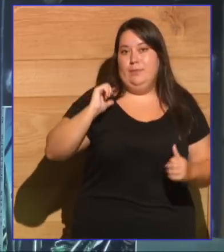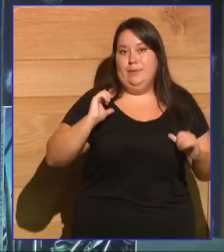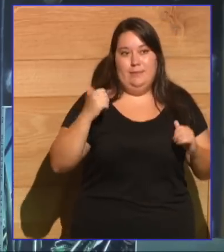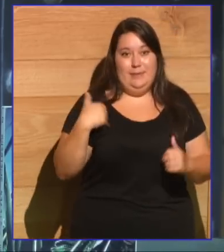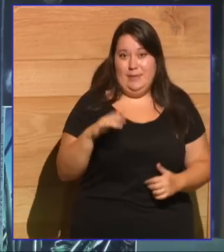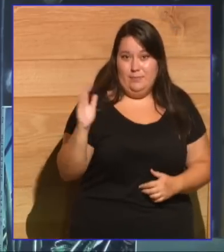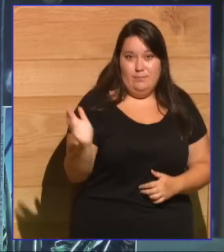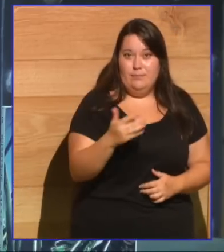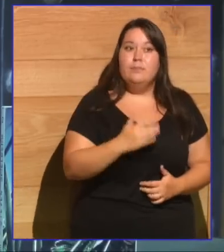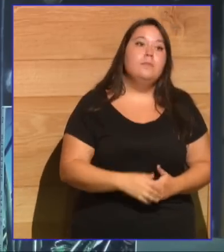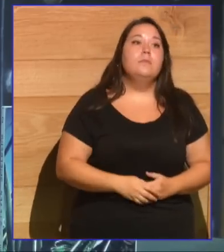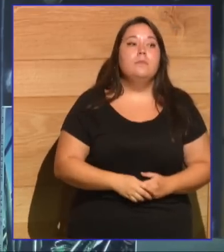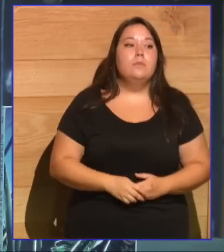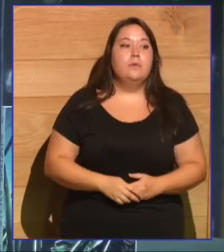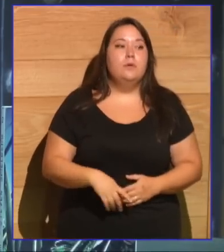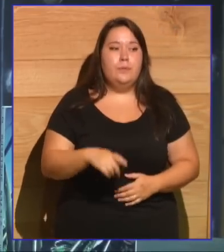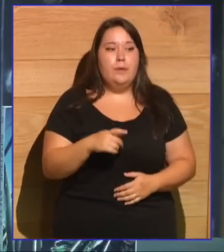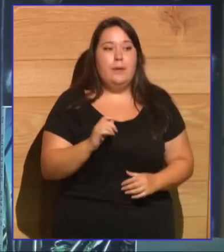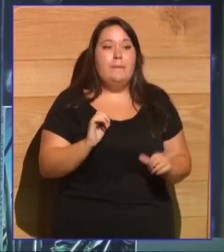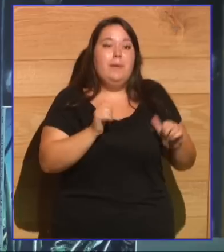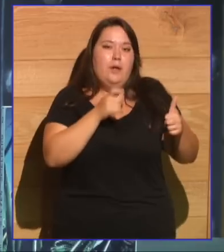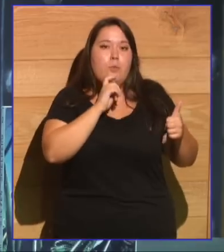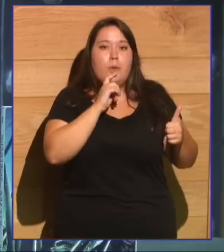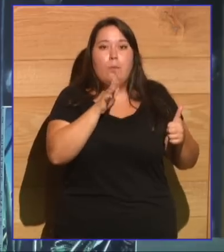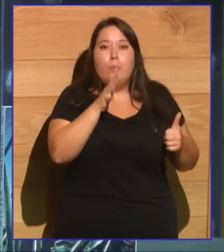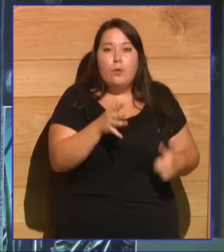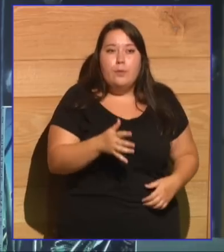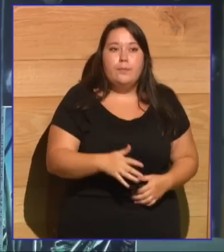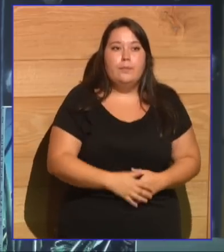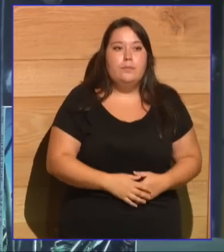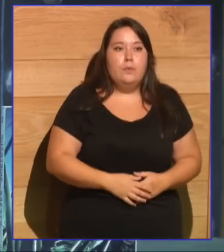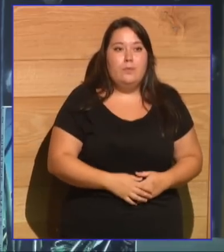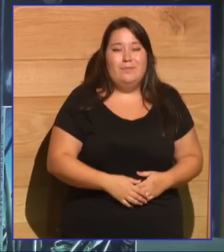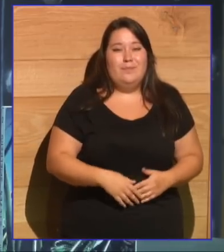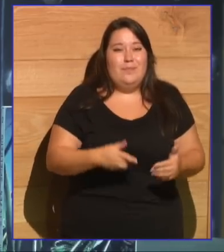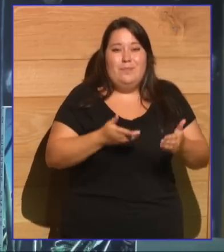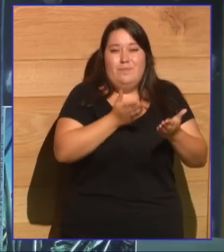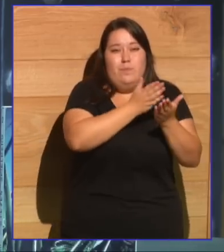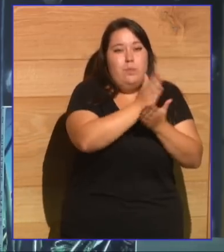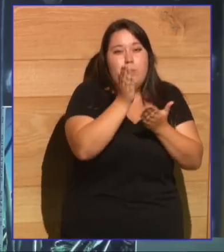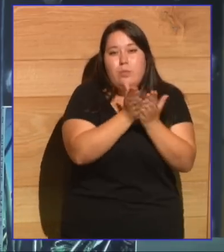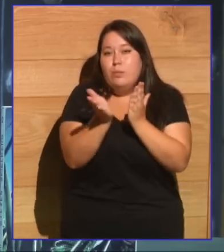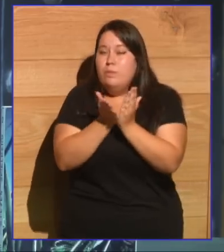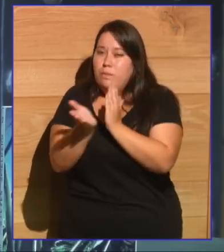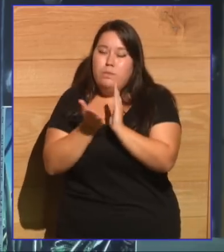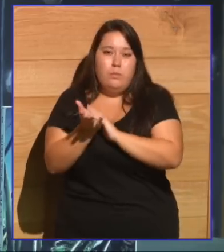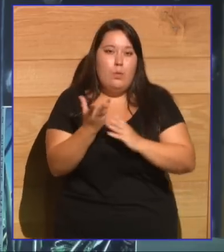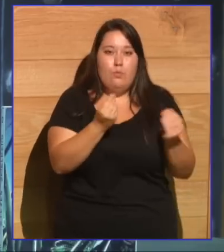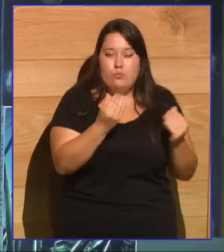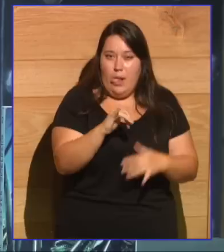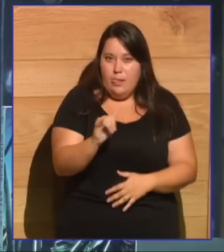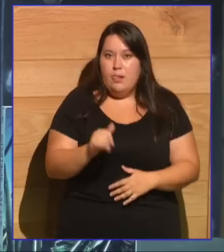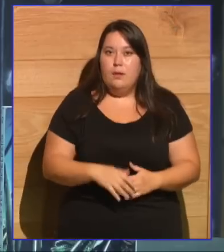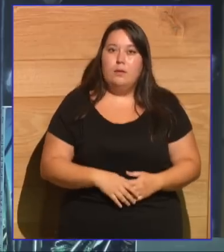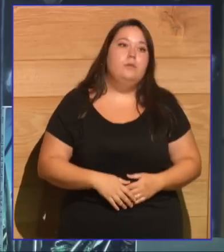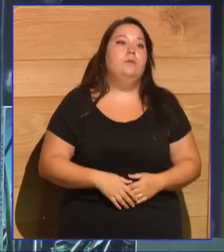es complicado arrancar porque hay tantas posibilidades tantas ramificaciones tantos tentáculos que hace falta